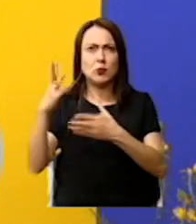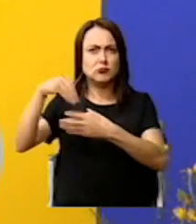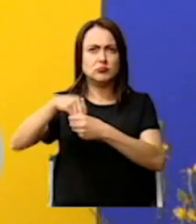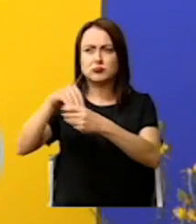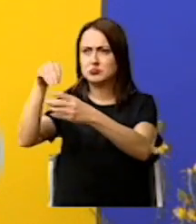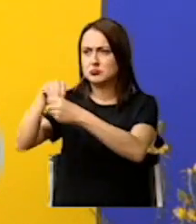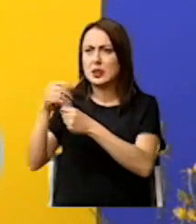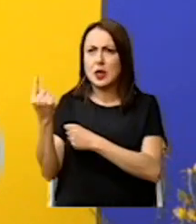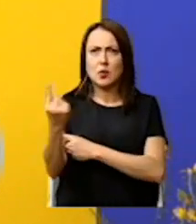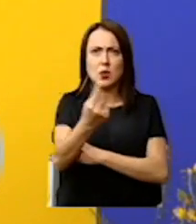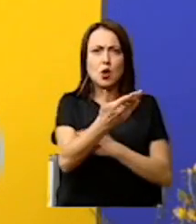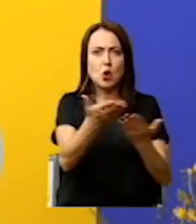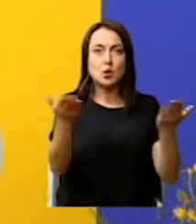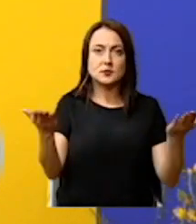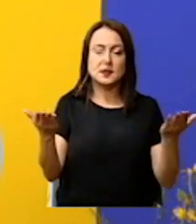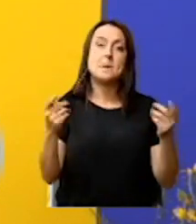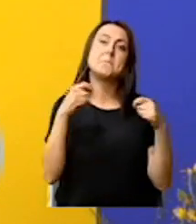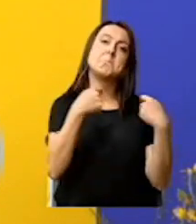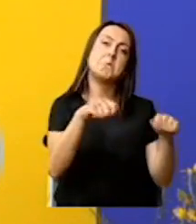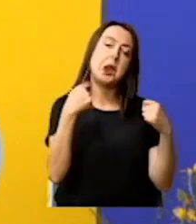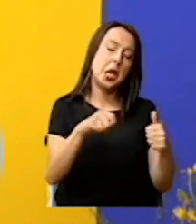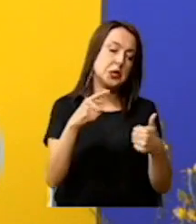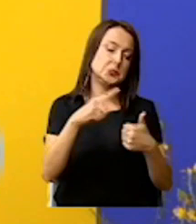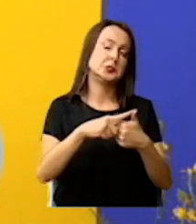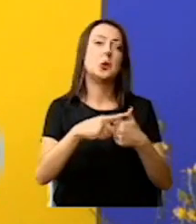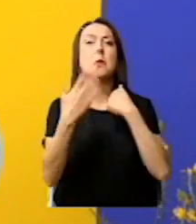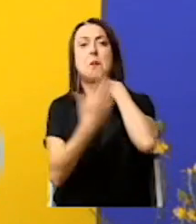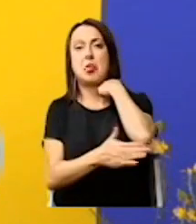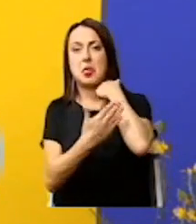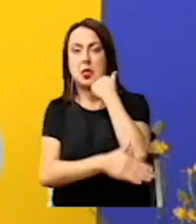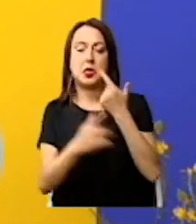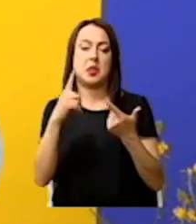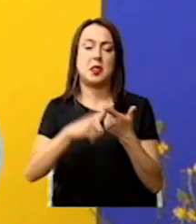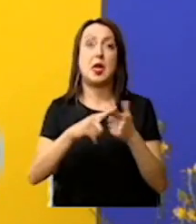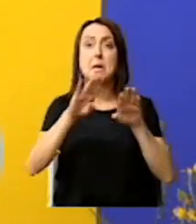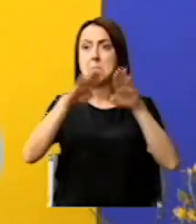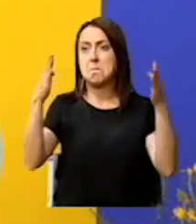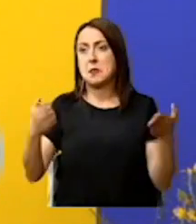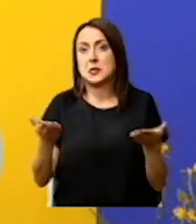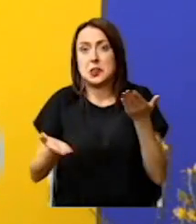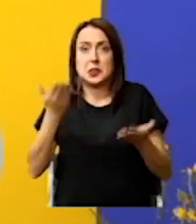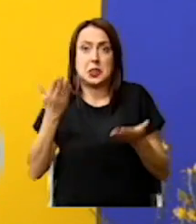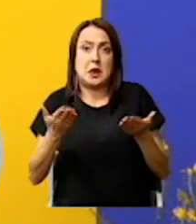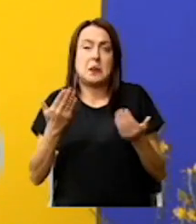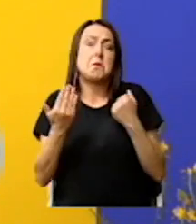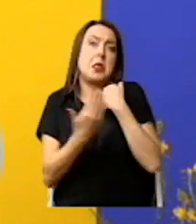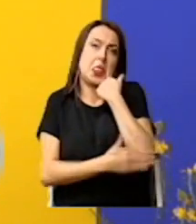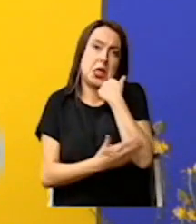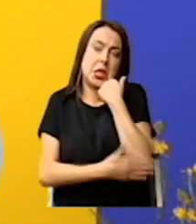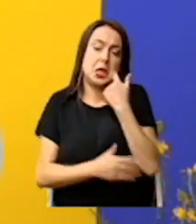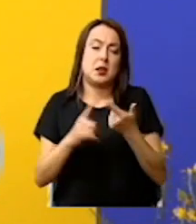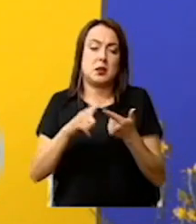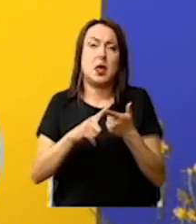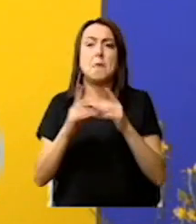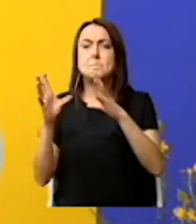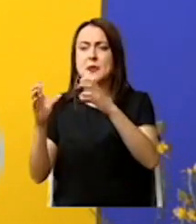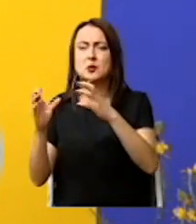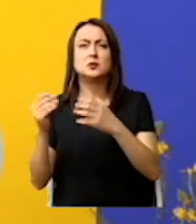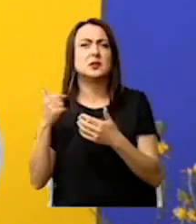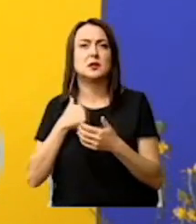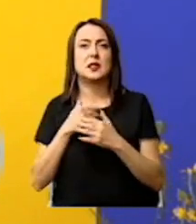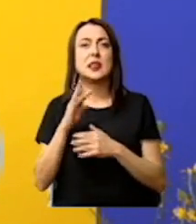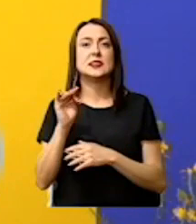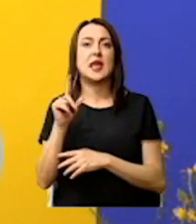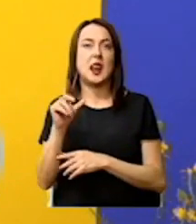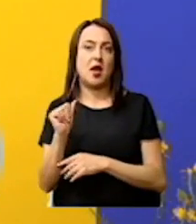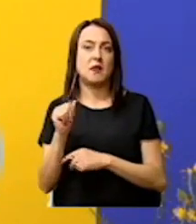¿Sí? De plástico, de madera. La mesa puede ser que esté hecha de madera. El peluche está hecho de